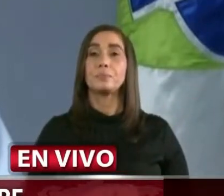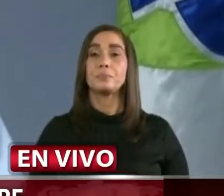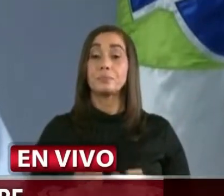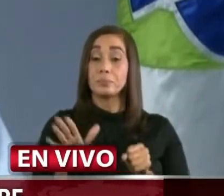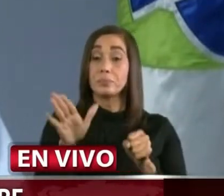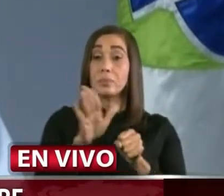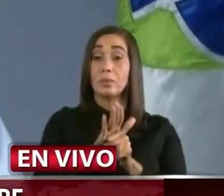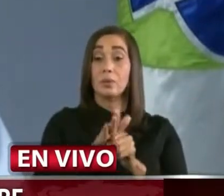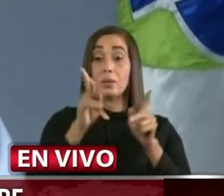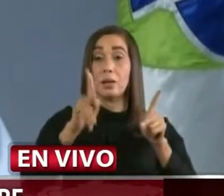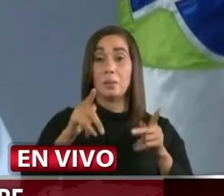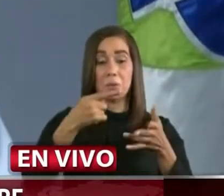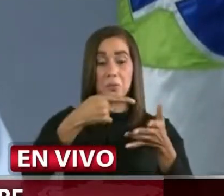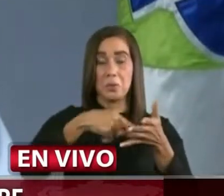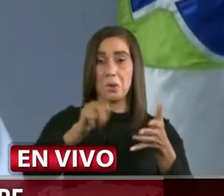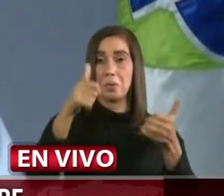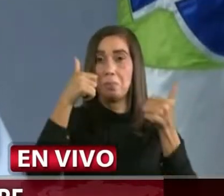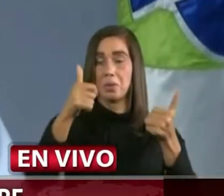casos descartados,